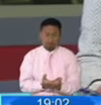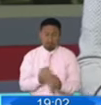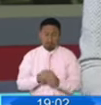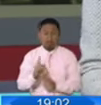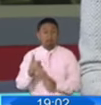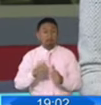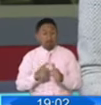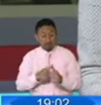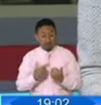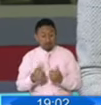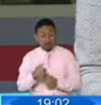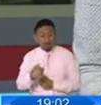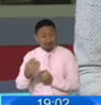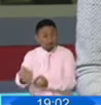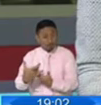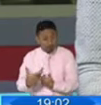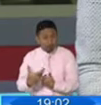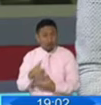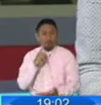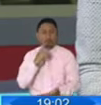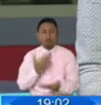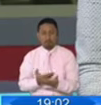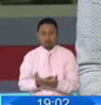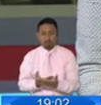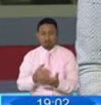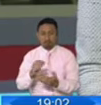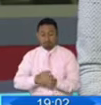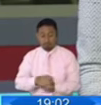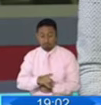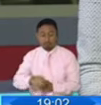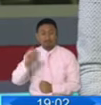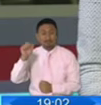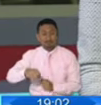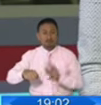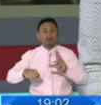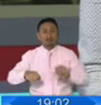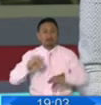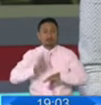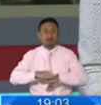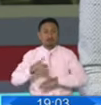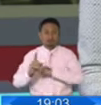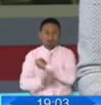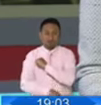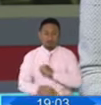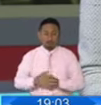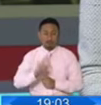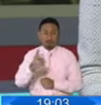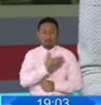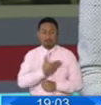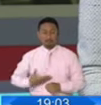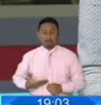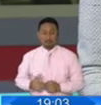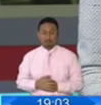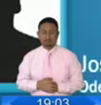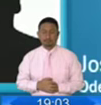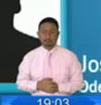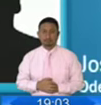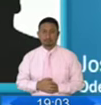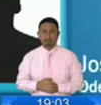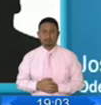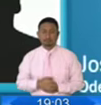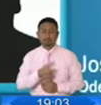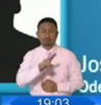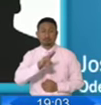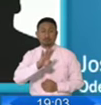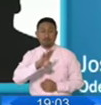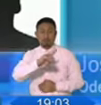se deberá cotejar esa información para determinar si existe o no la responsabilidad judicial del vicepresidente. 24